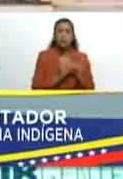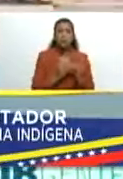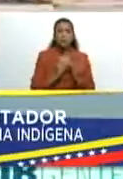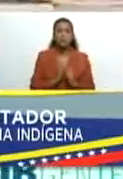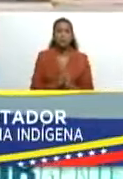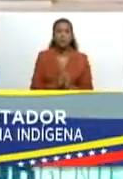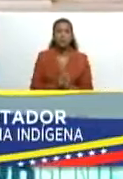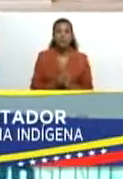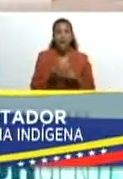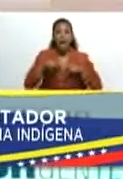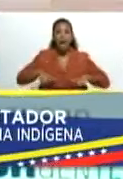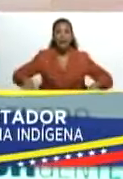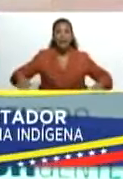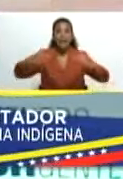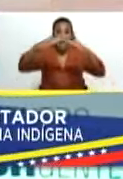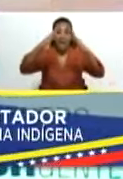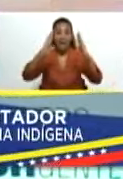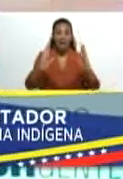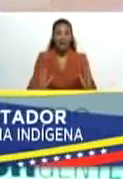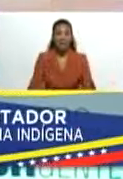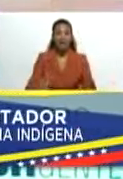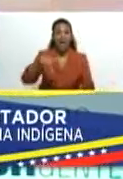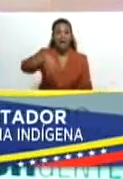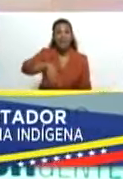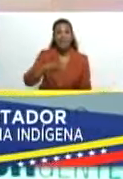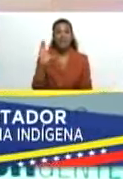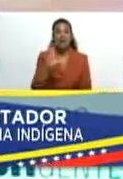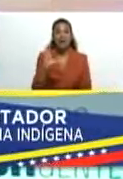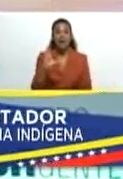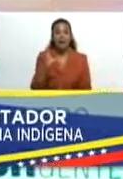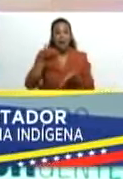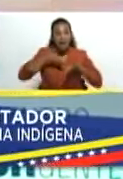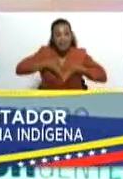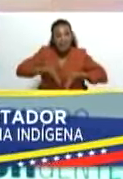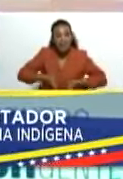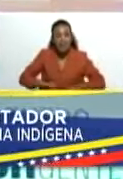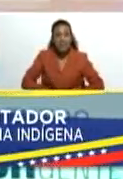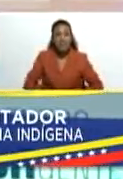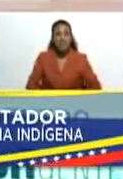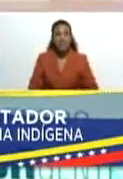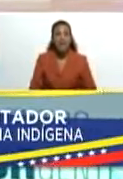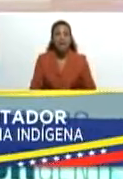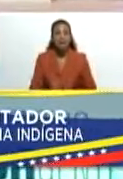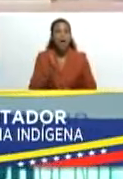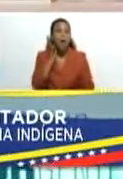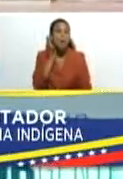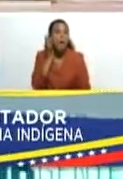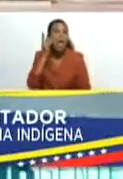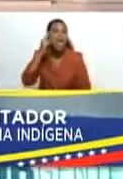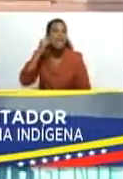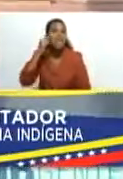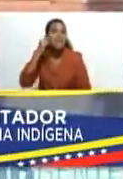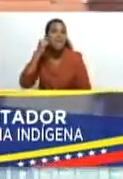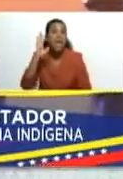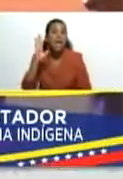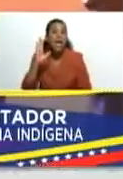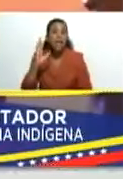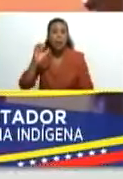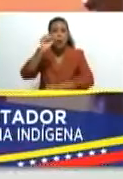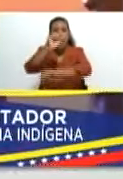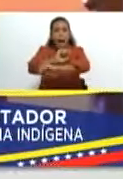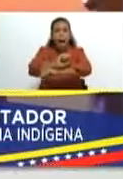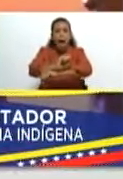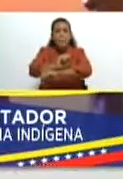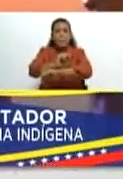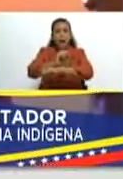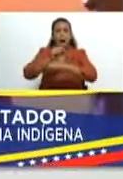Precisamente desde esta casa. Esta casa, cuando nació el Libertador, la partera fue una esclava.